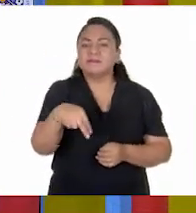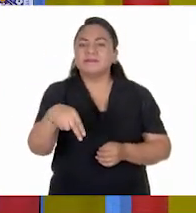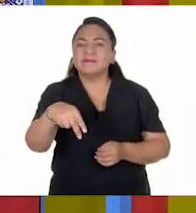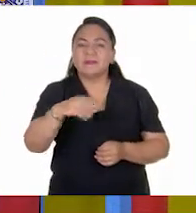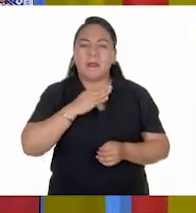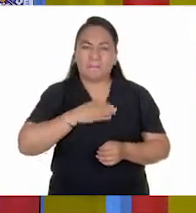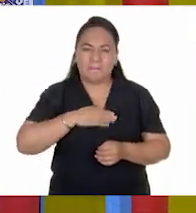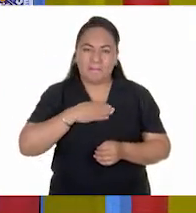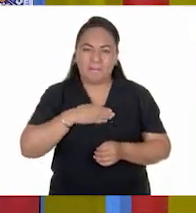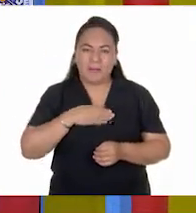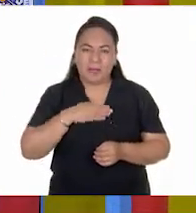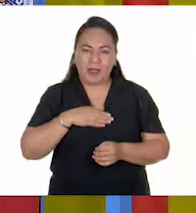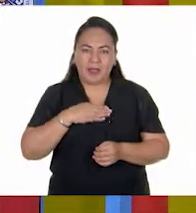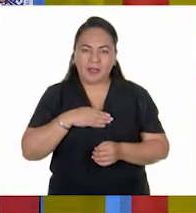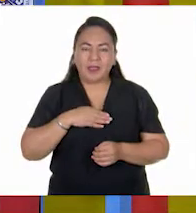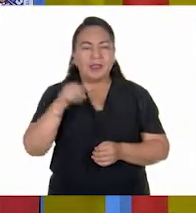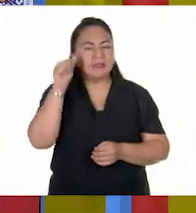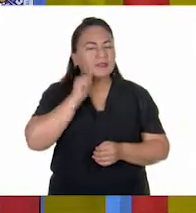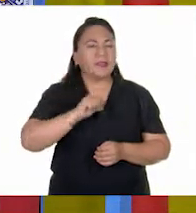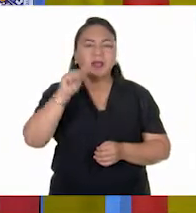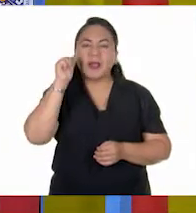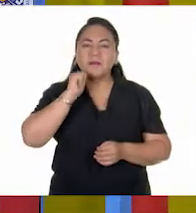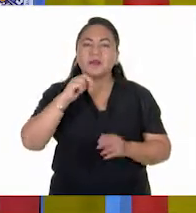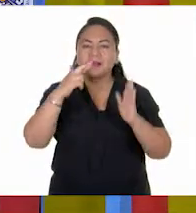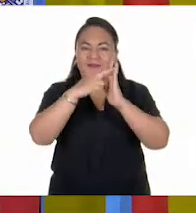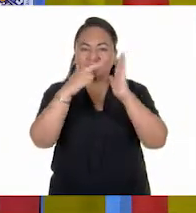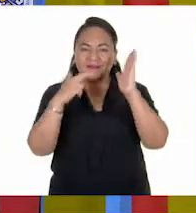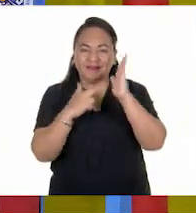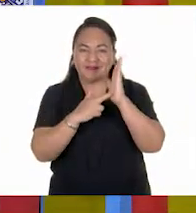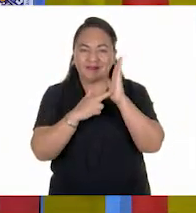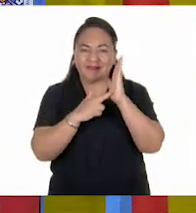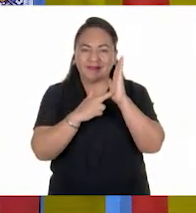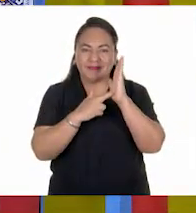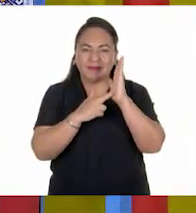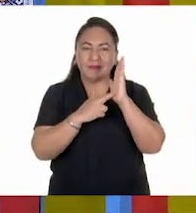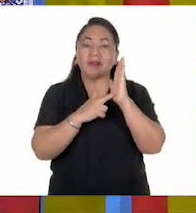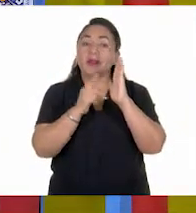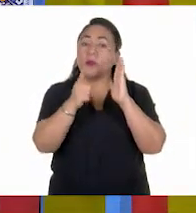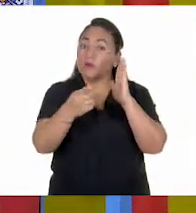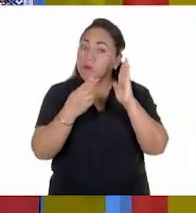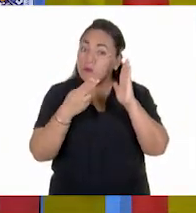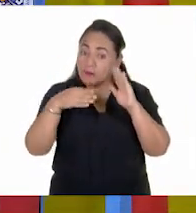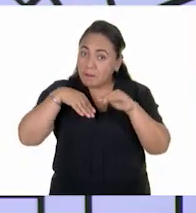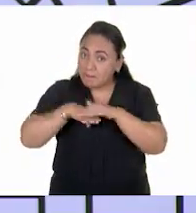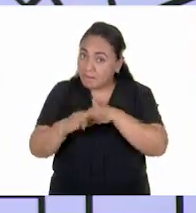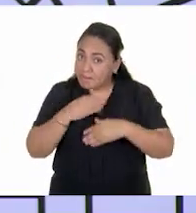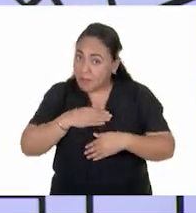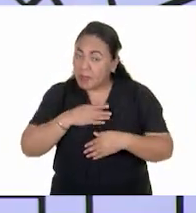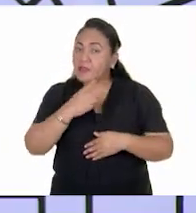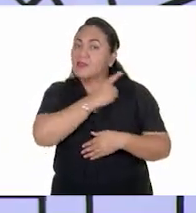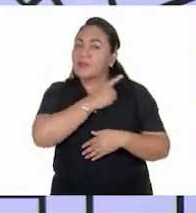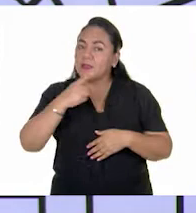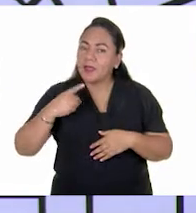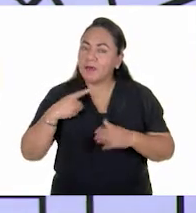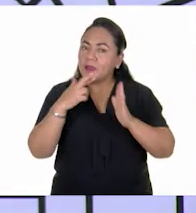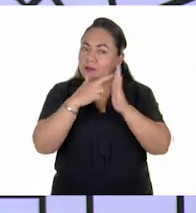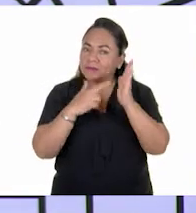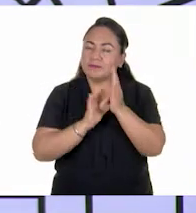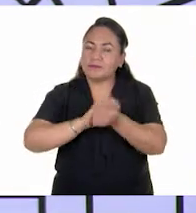una de las reglas que nos indican cuando usamos el sanitario es que nos... lavemos las